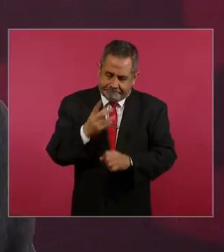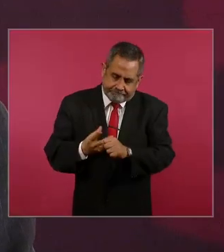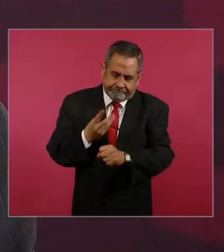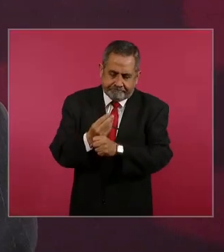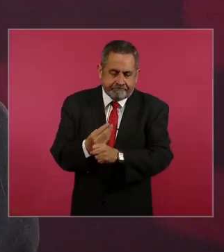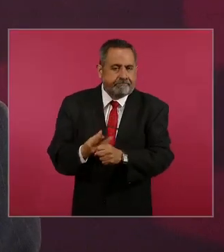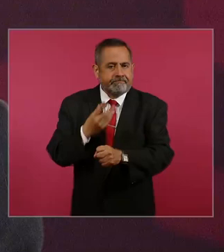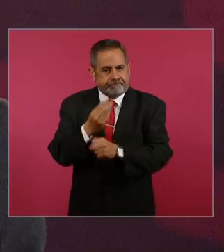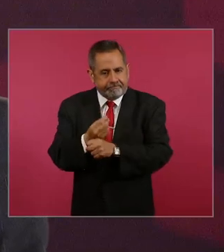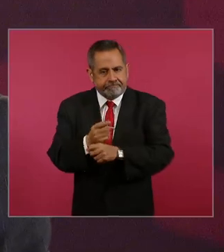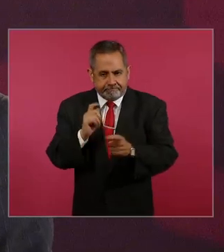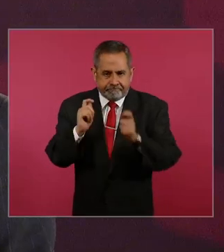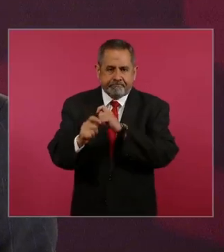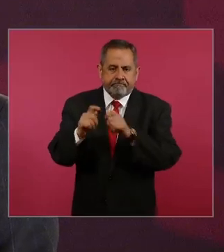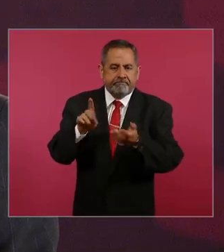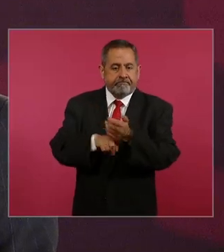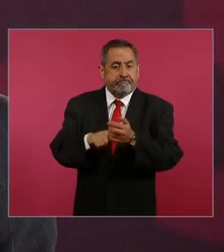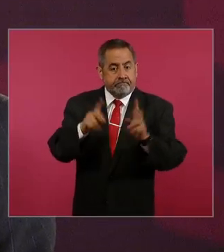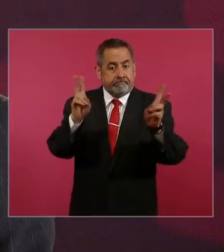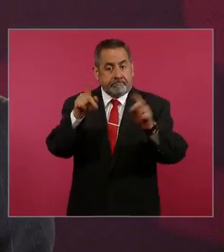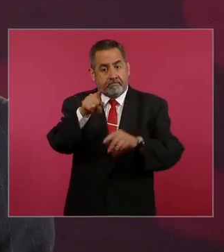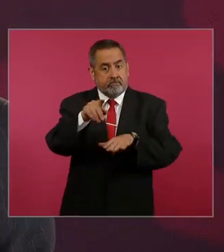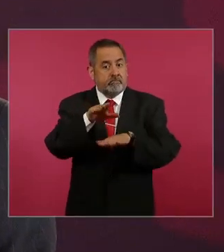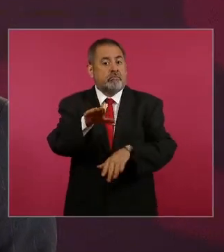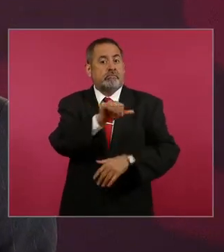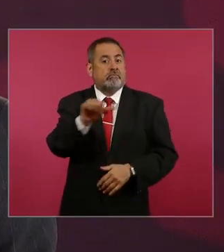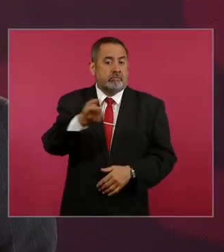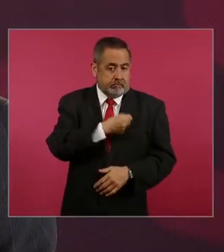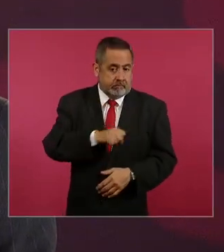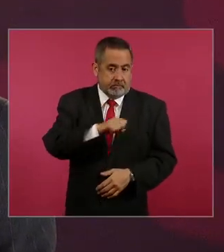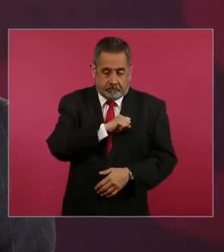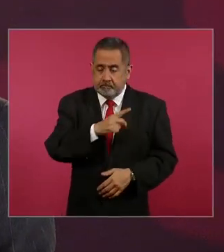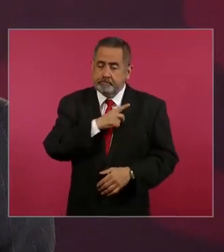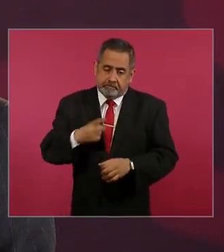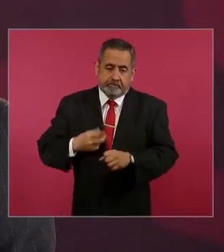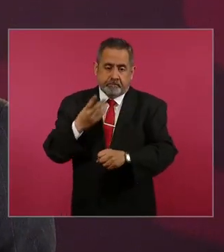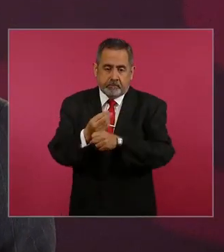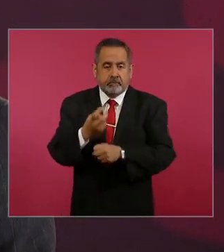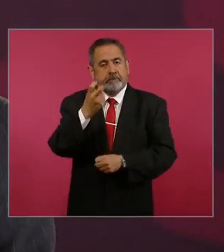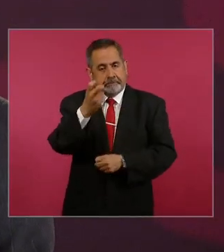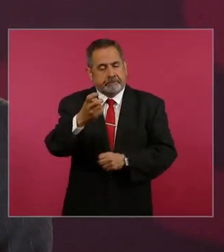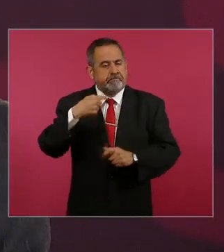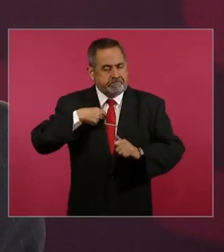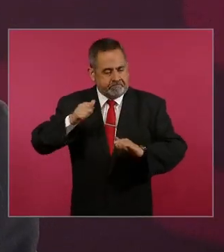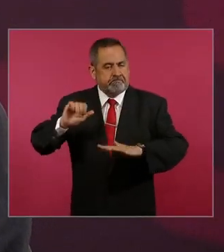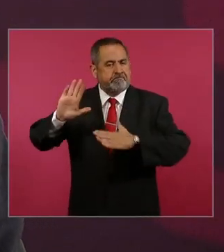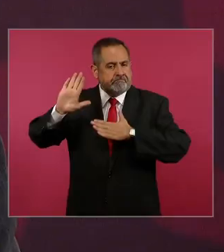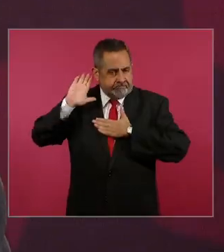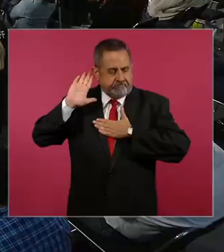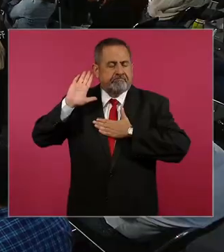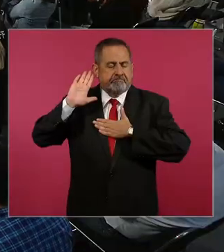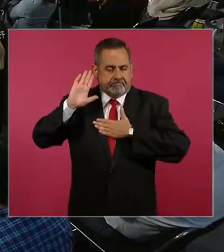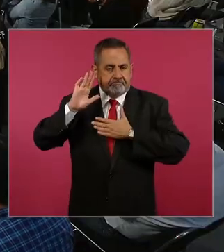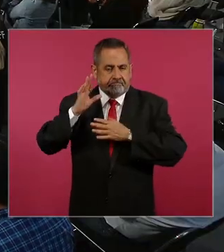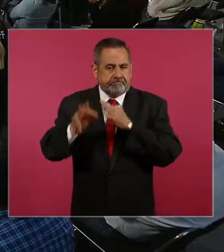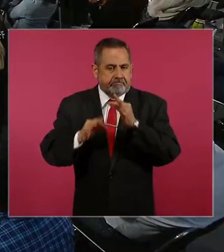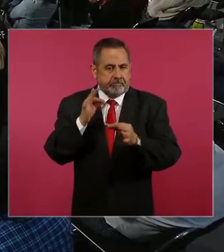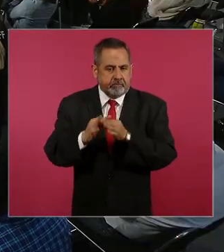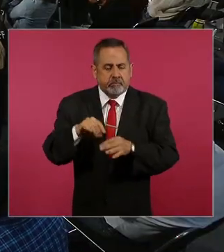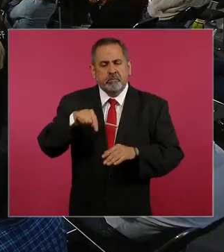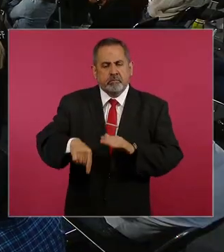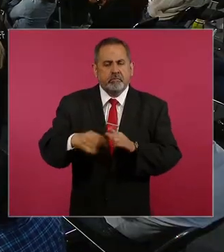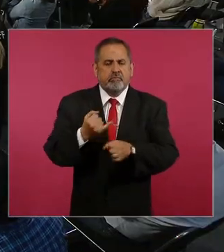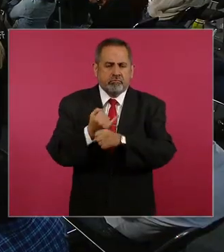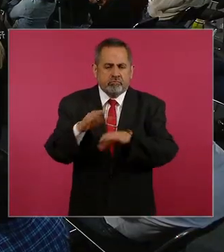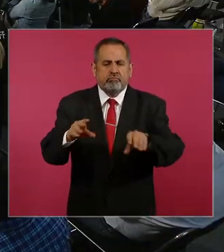el tema de la salud pública y ese es un compromiso y aquí les vamos a estar